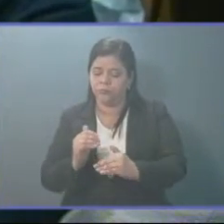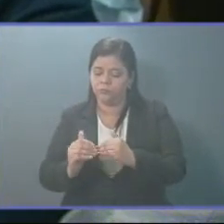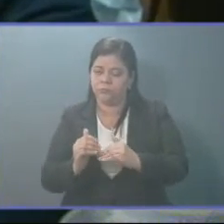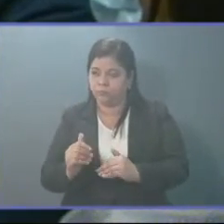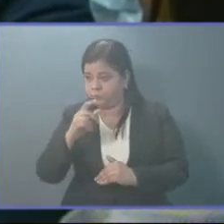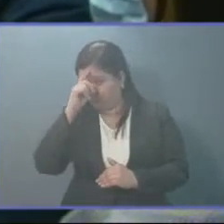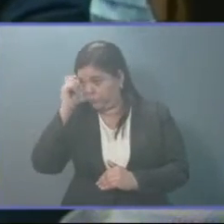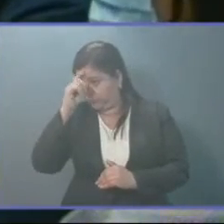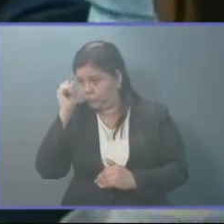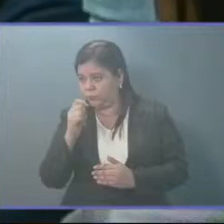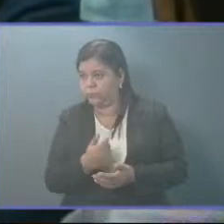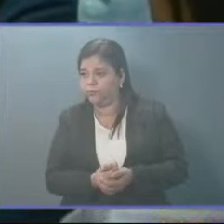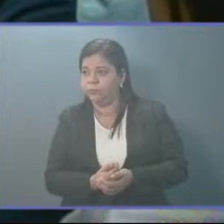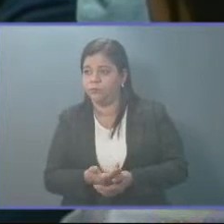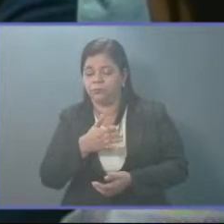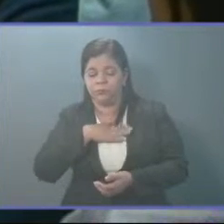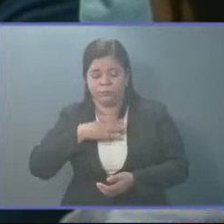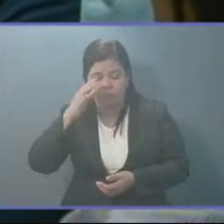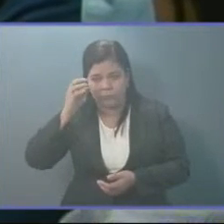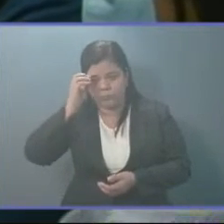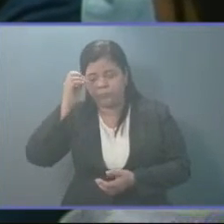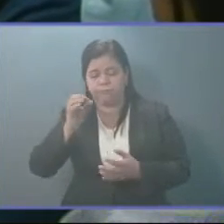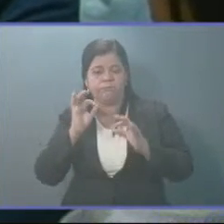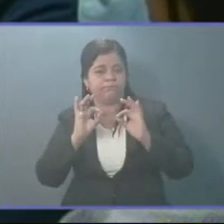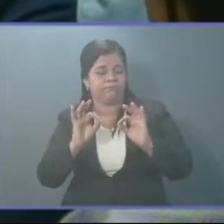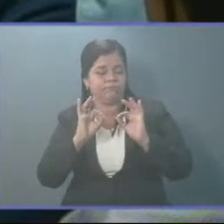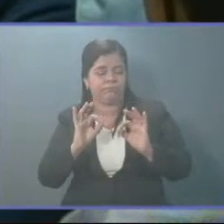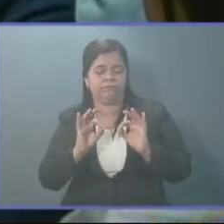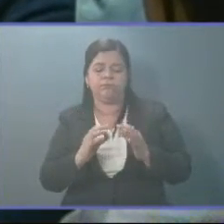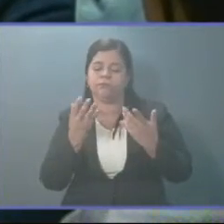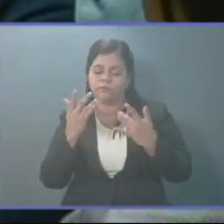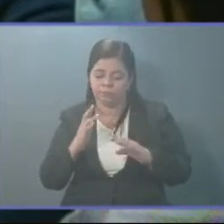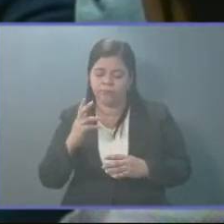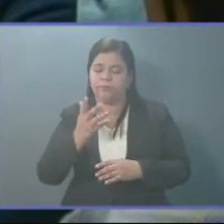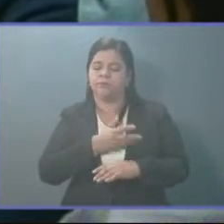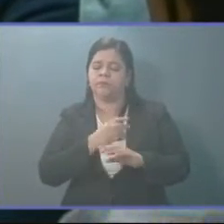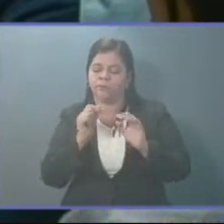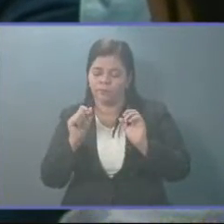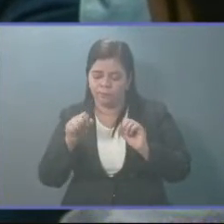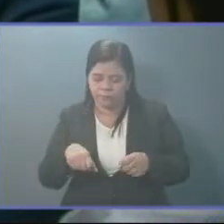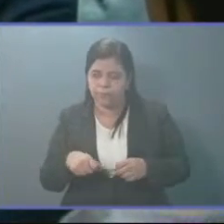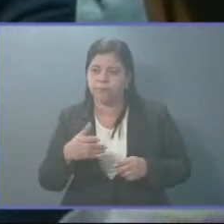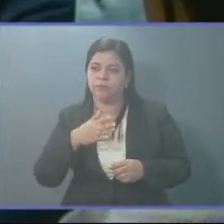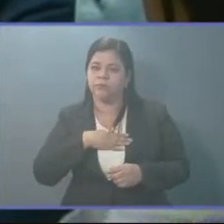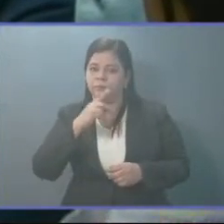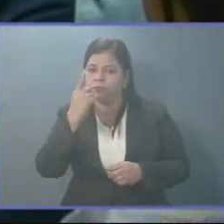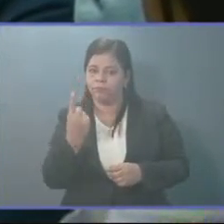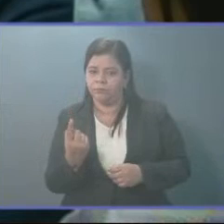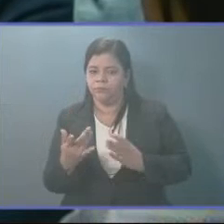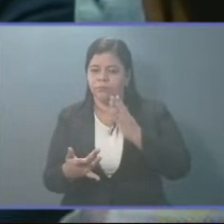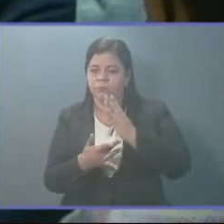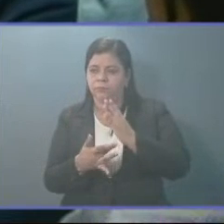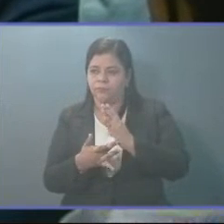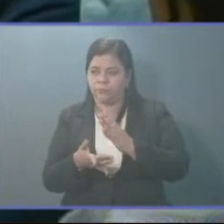¿verdad? Esa es mi opinión, y qué bueno, enhorabuena que vamos a tener ya un técnico en la